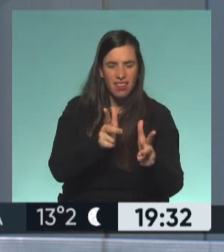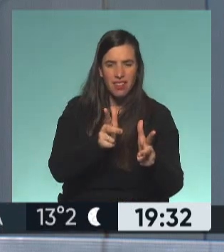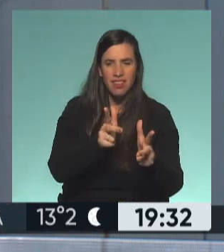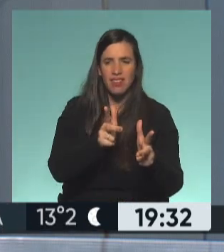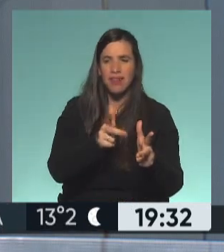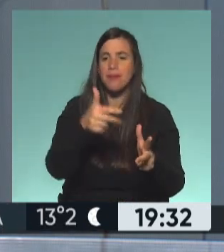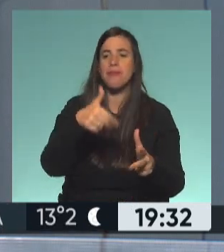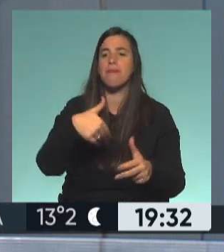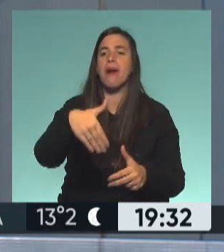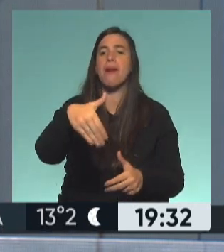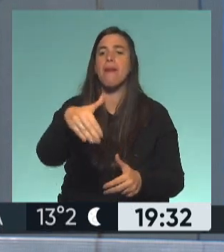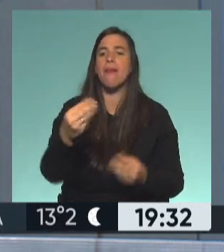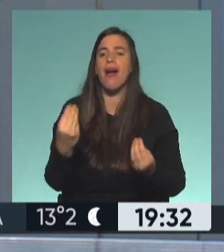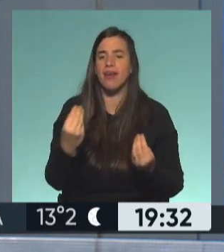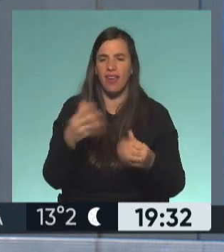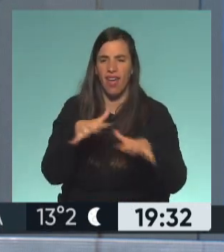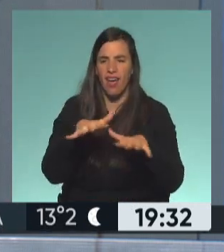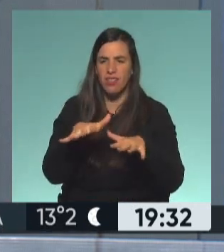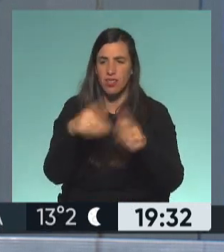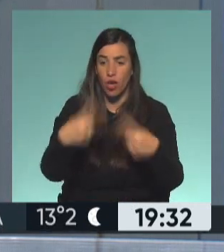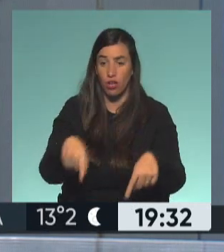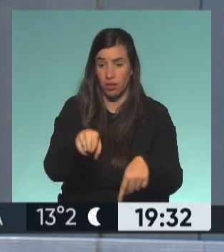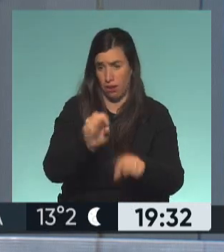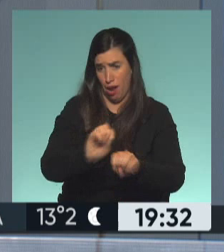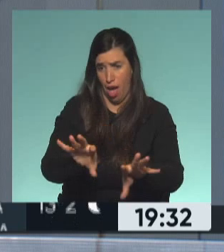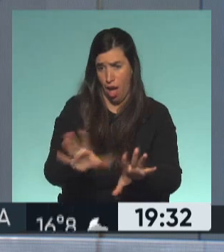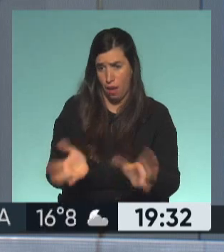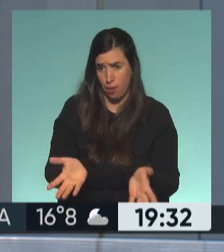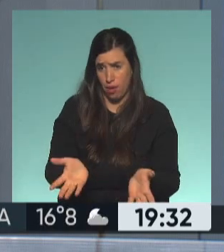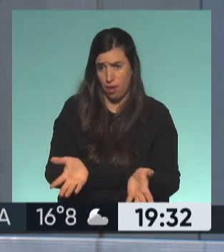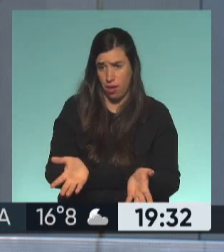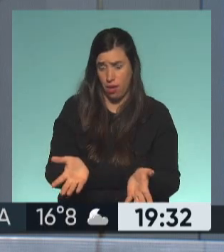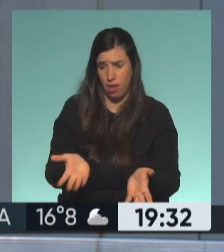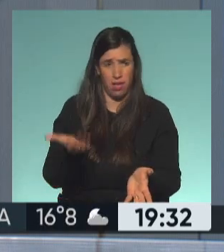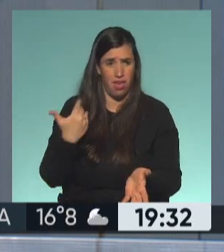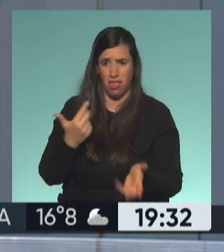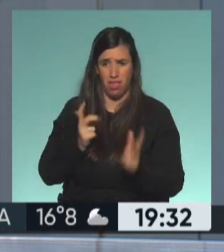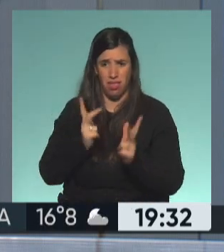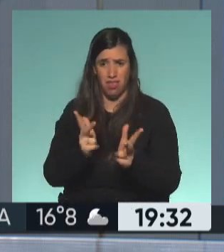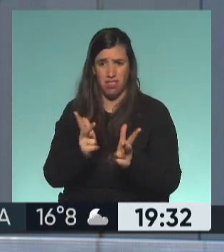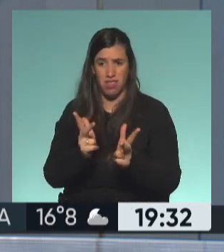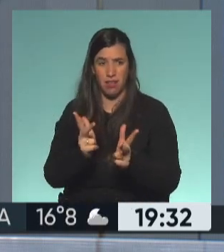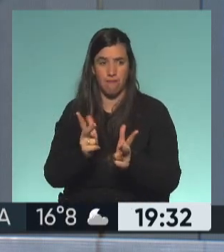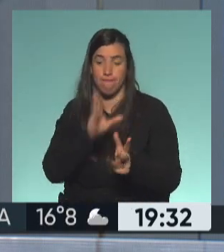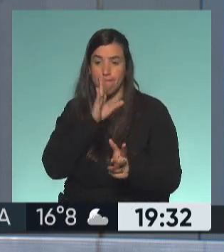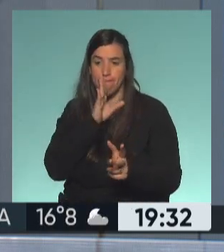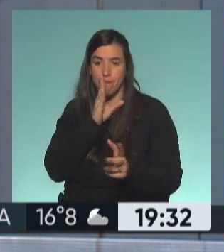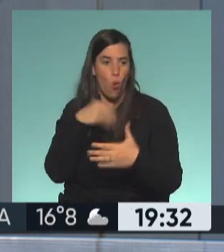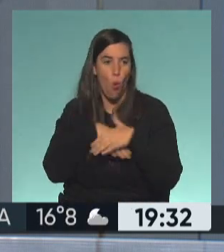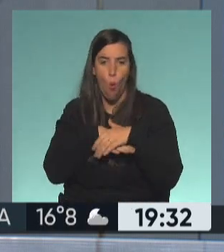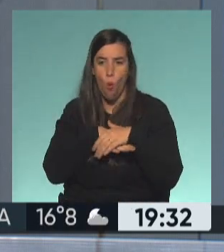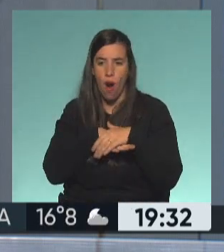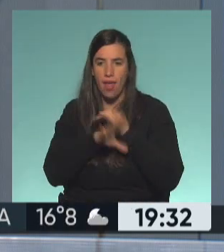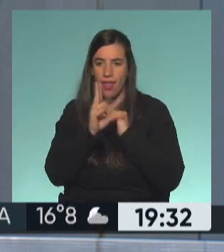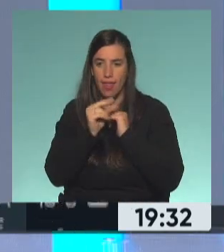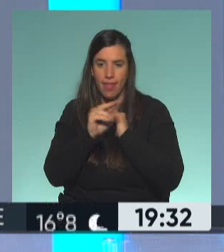hacer? Y es todo terrible lo que van a hacer, sin ningún tipo de freno, cosa que en otro tiempo histórico no hubiera ocurrido.